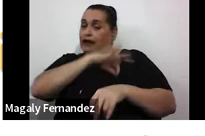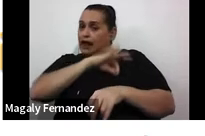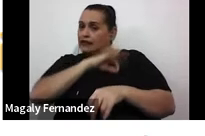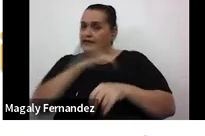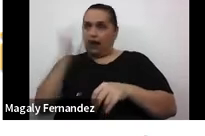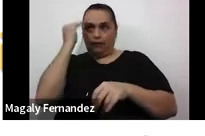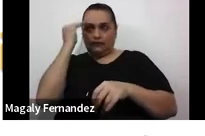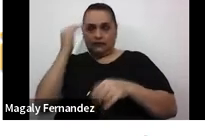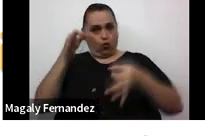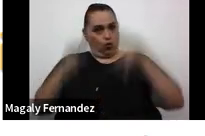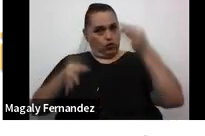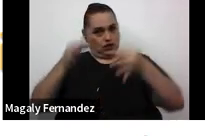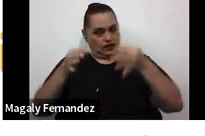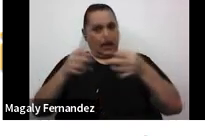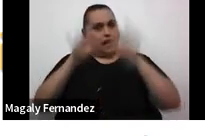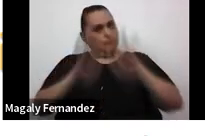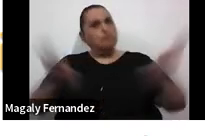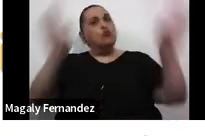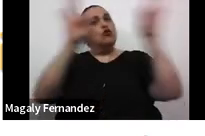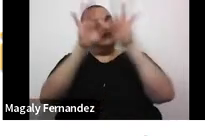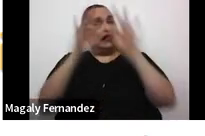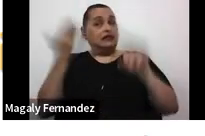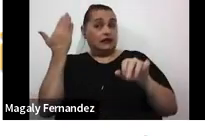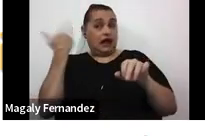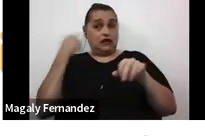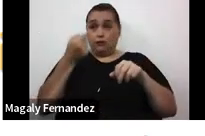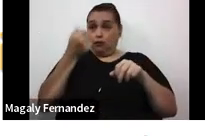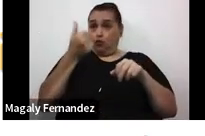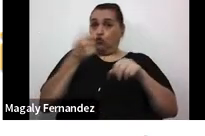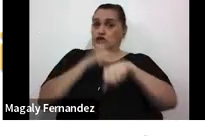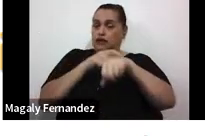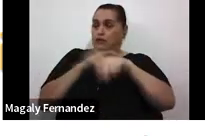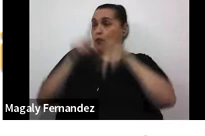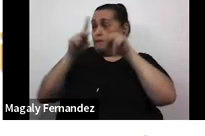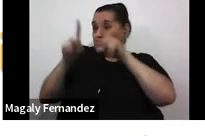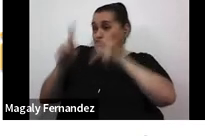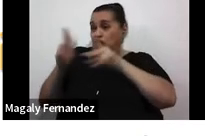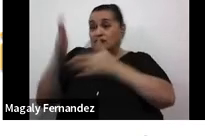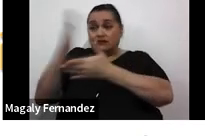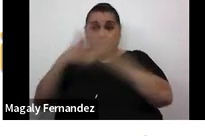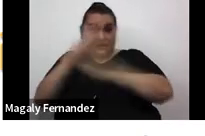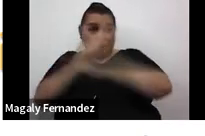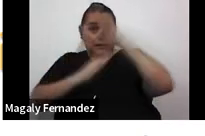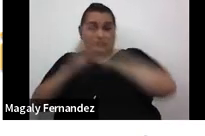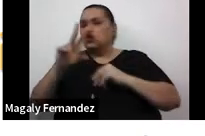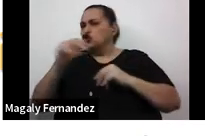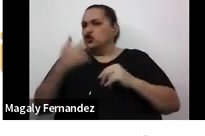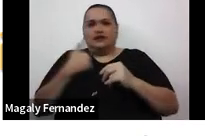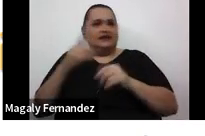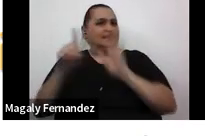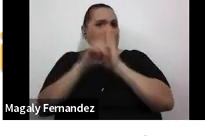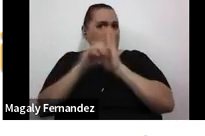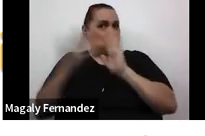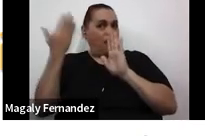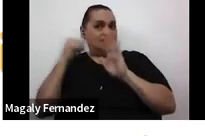esto es muy importante en nuestro país hasta hace poco tiempo las personas algunas personas con discapacidad no tenían derecho Aunque